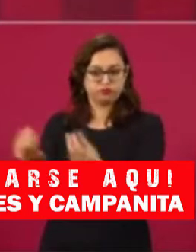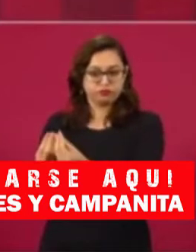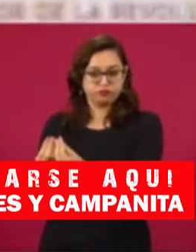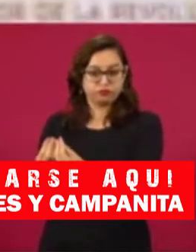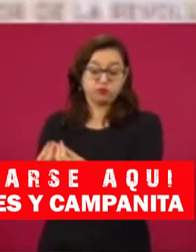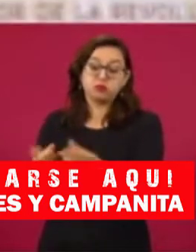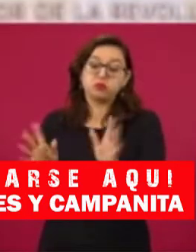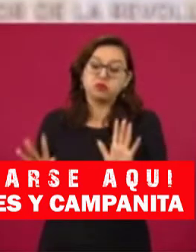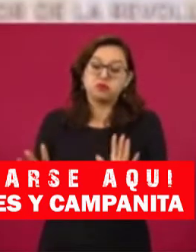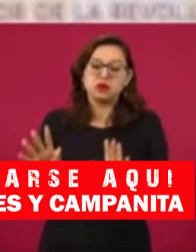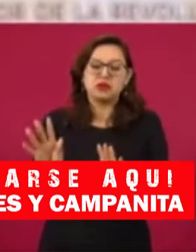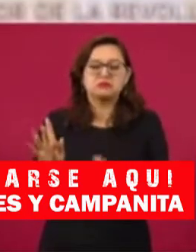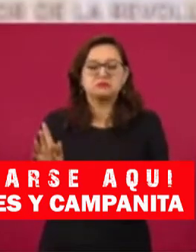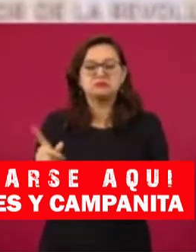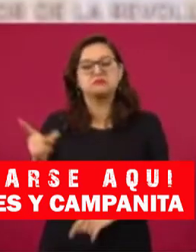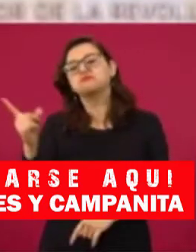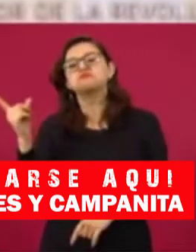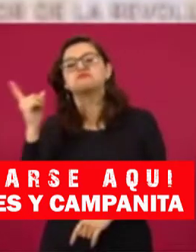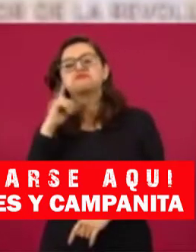está